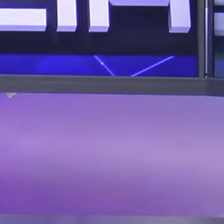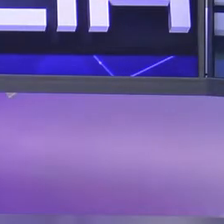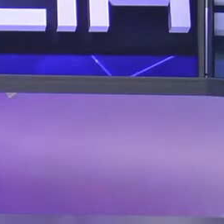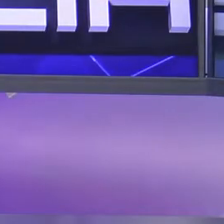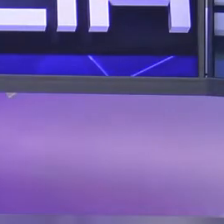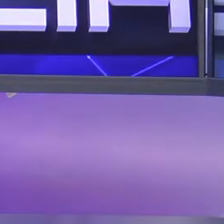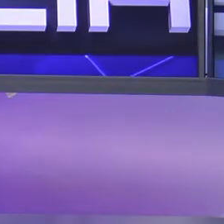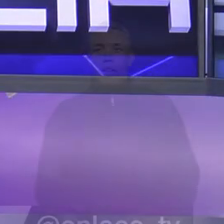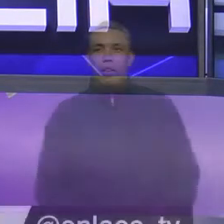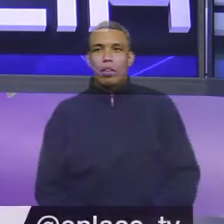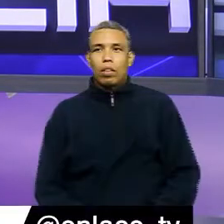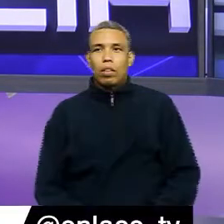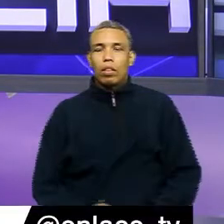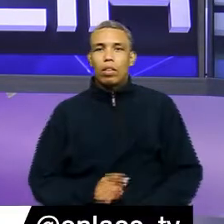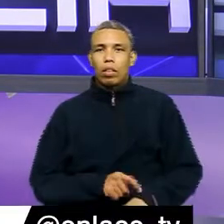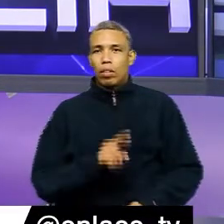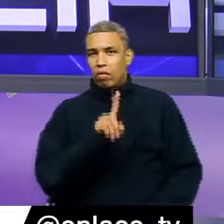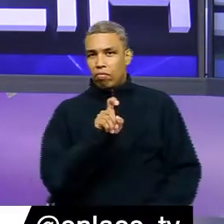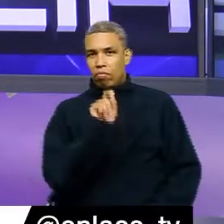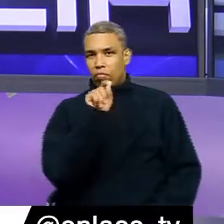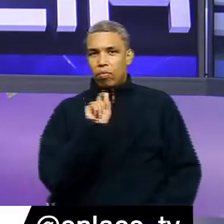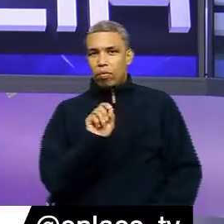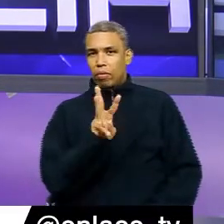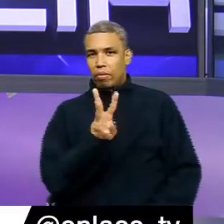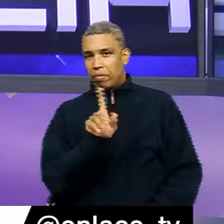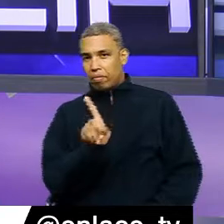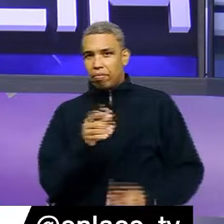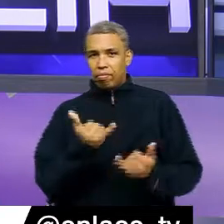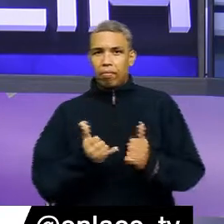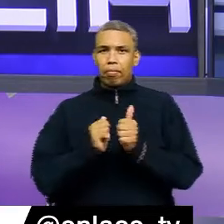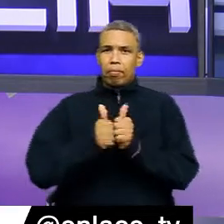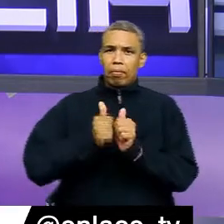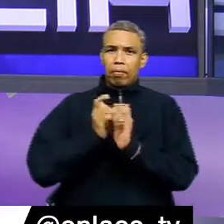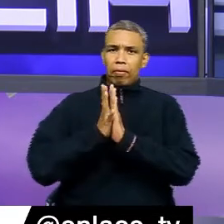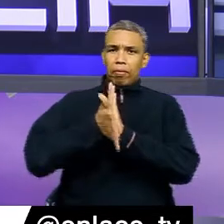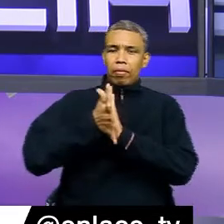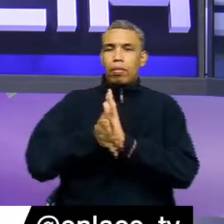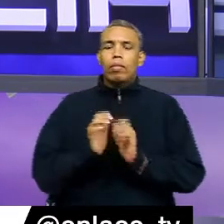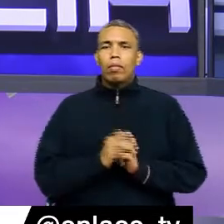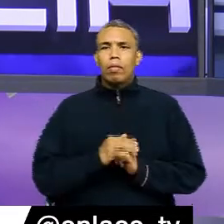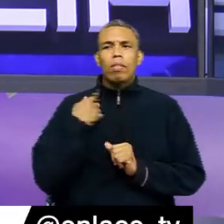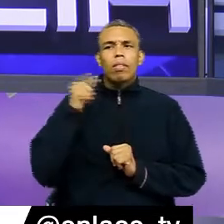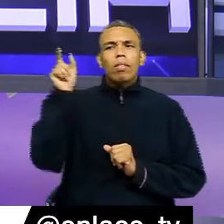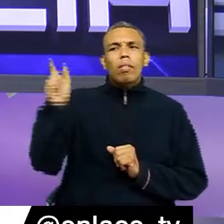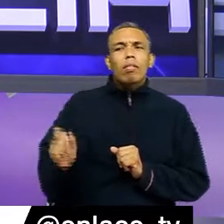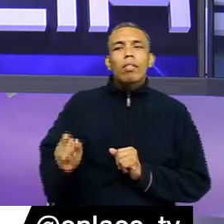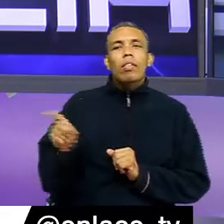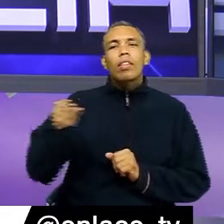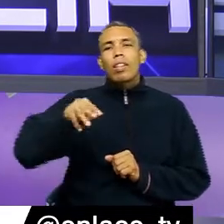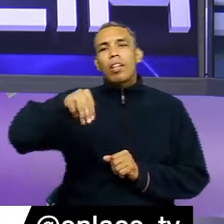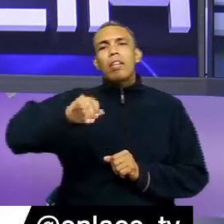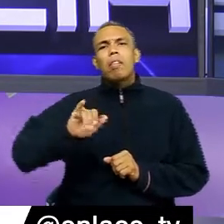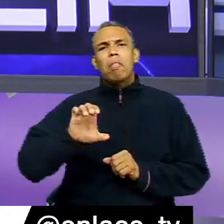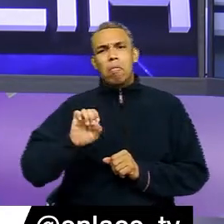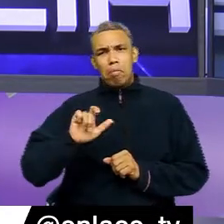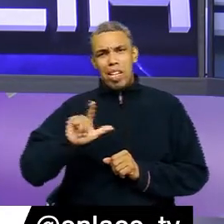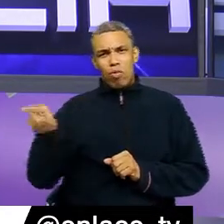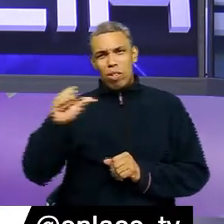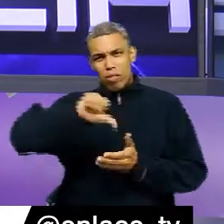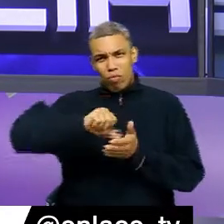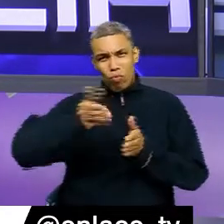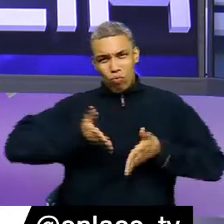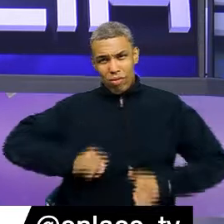Y 31 minutos de la tarde, y ya llegan los deportes a Enlace Noticias. El barranqueño Michael Nike Gómez fue uno de los 19 convocados por el